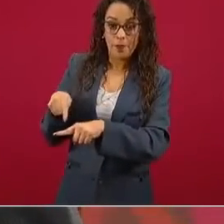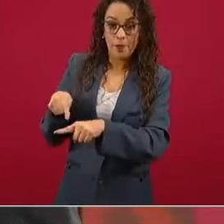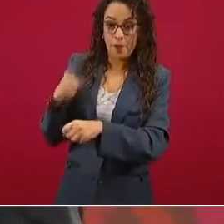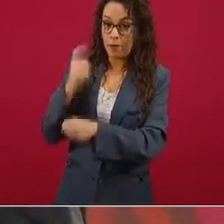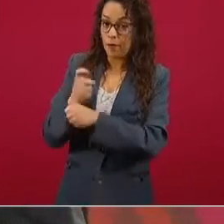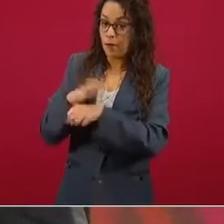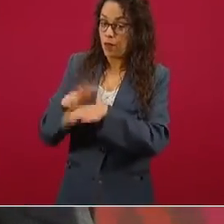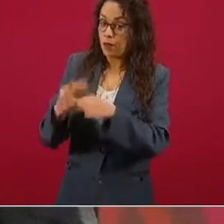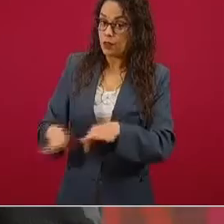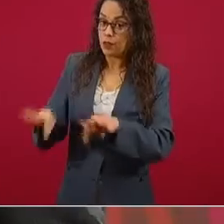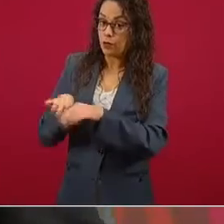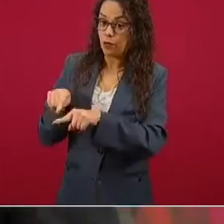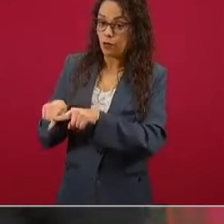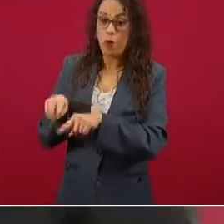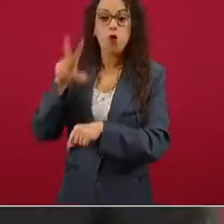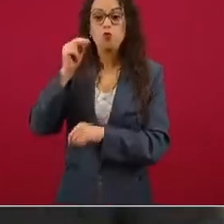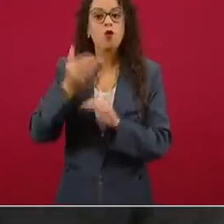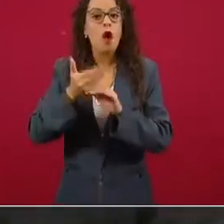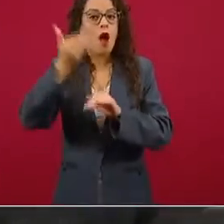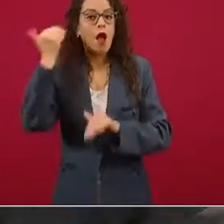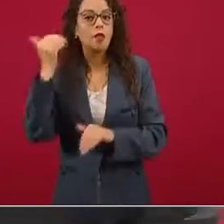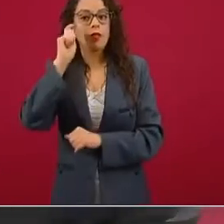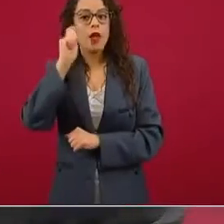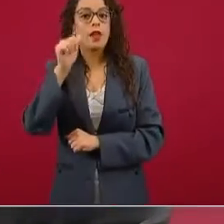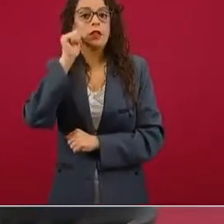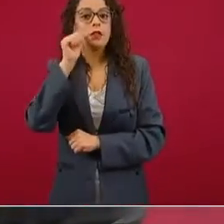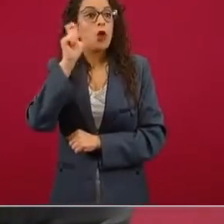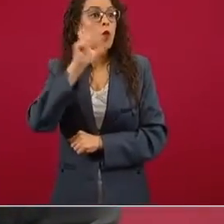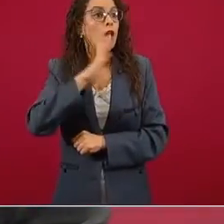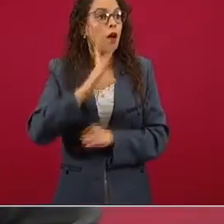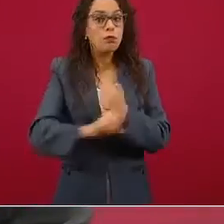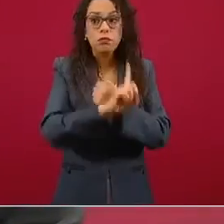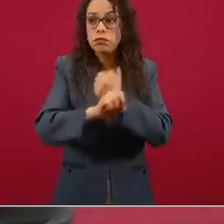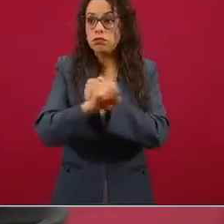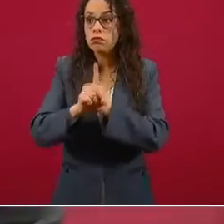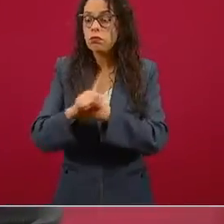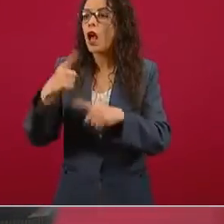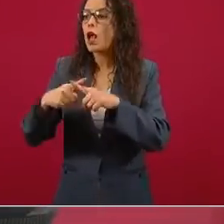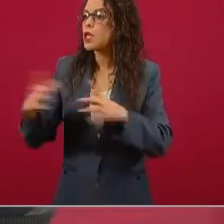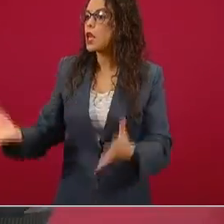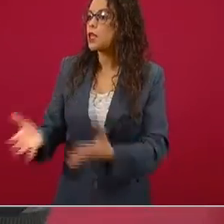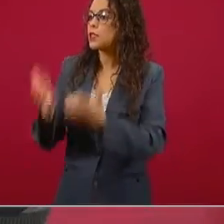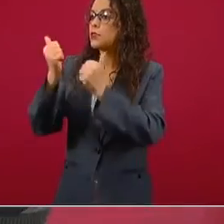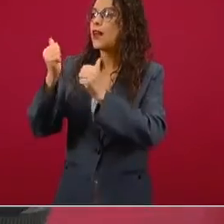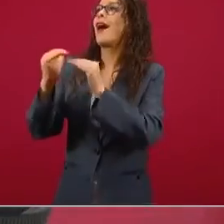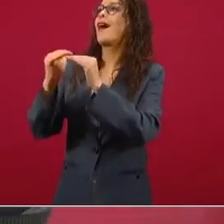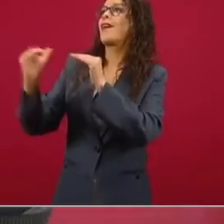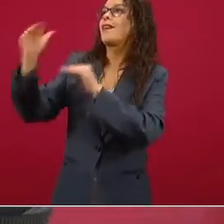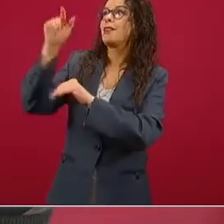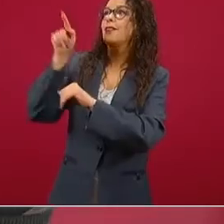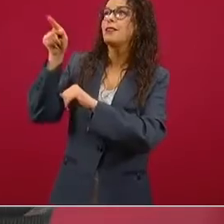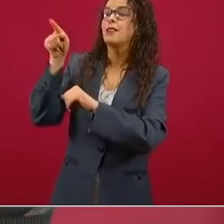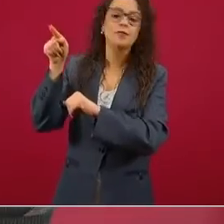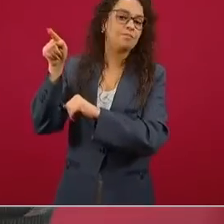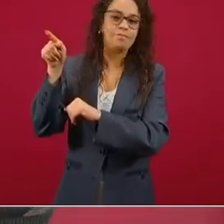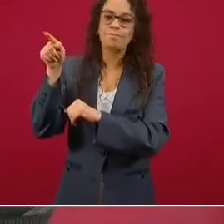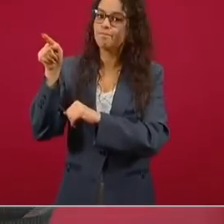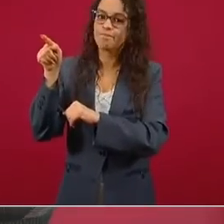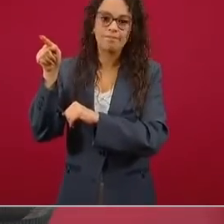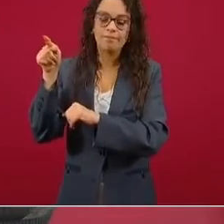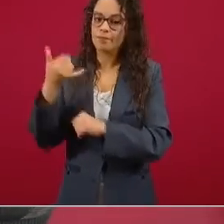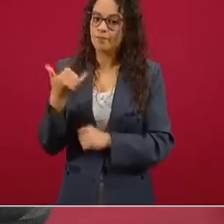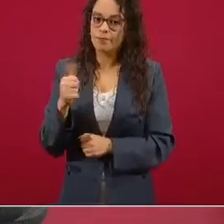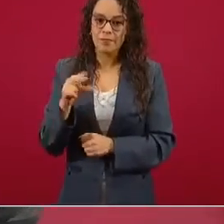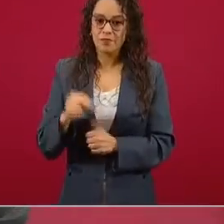primero, cuando se presentaba una crisis, era rescatar a los de arriba. Y el